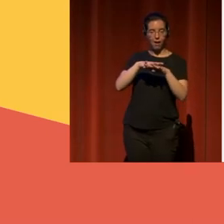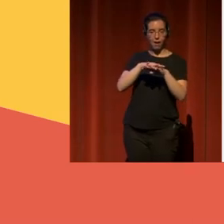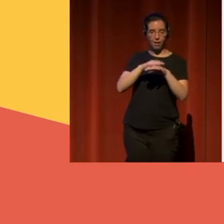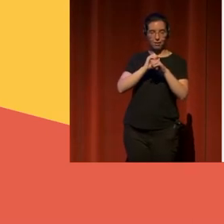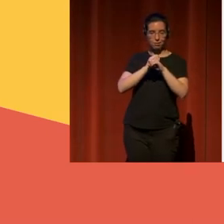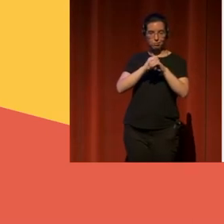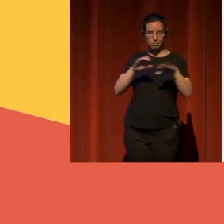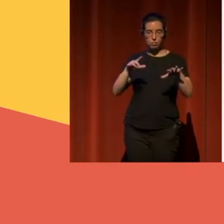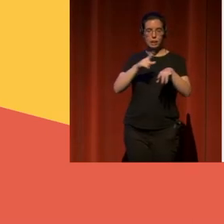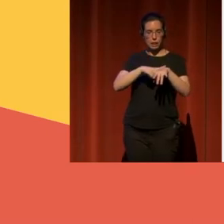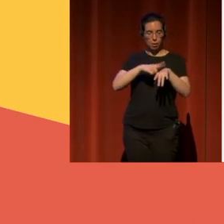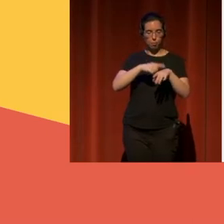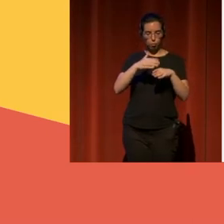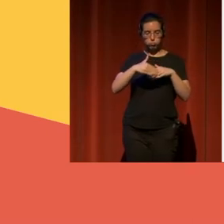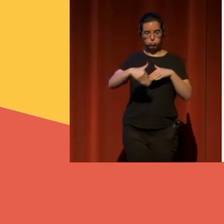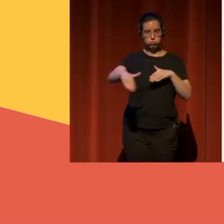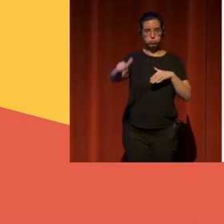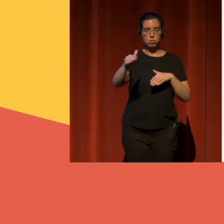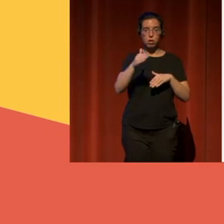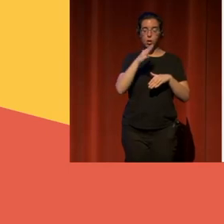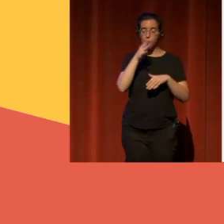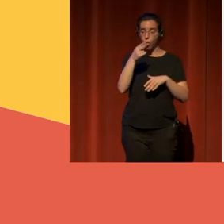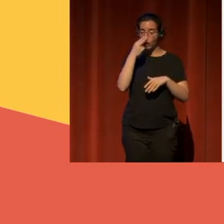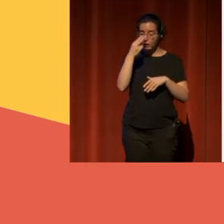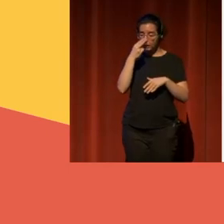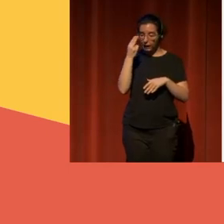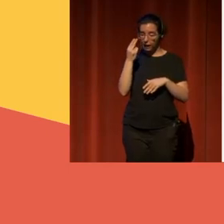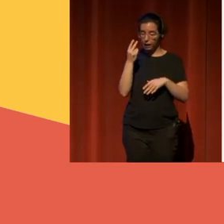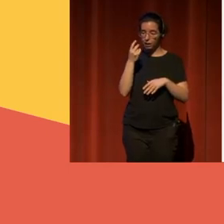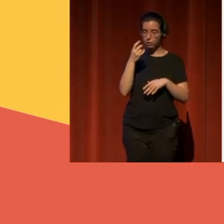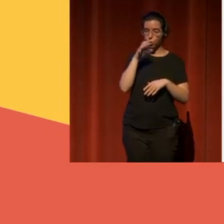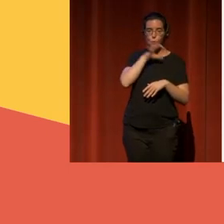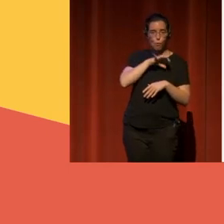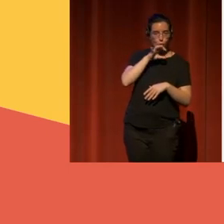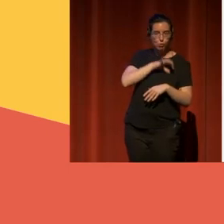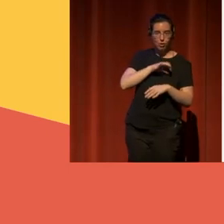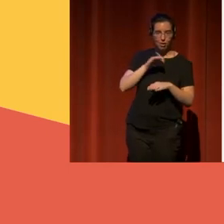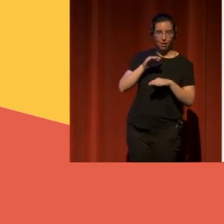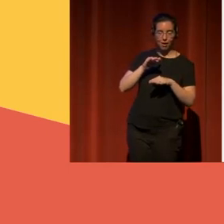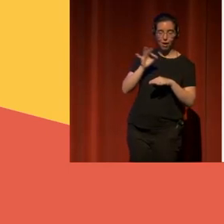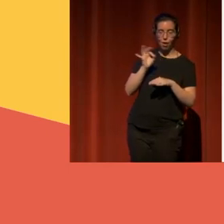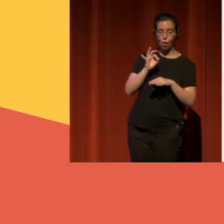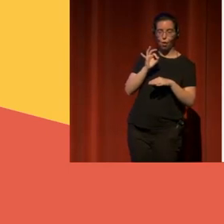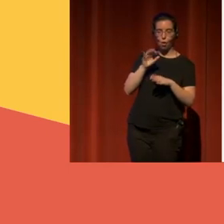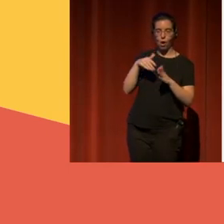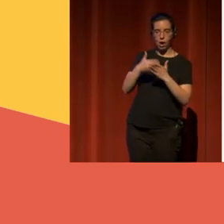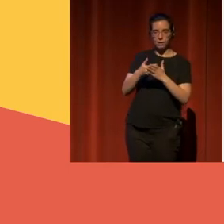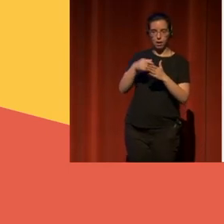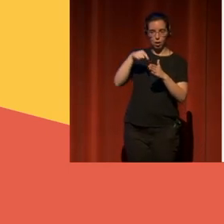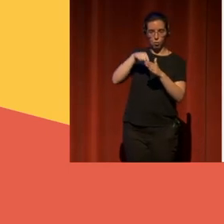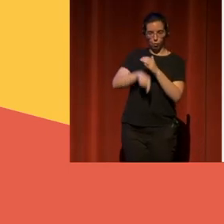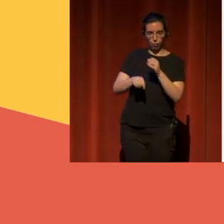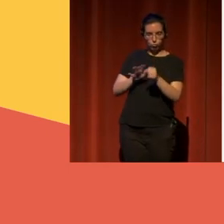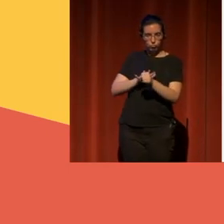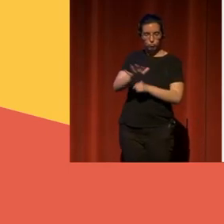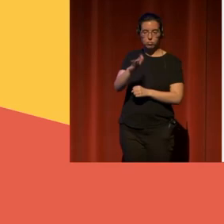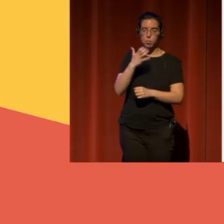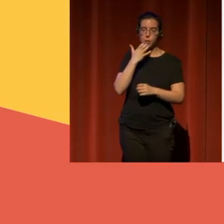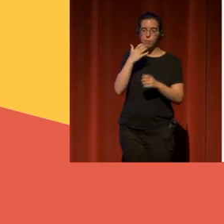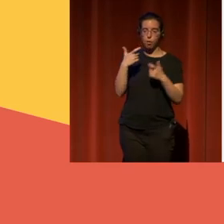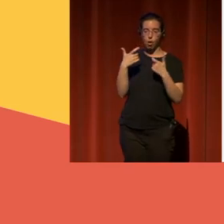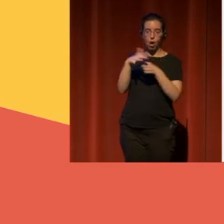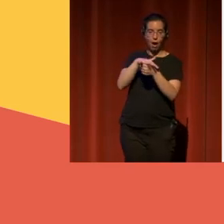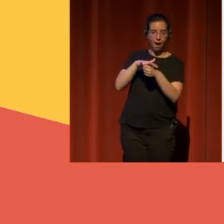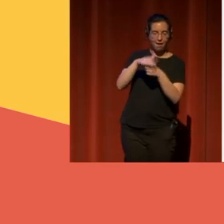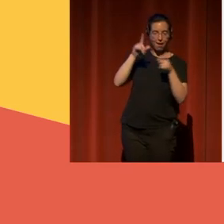o prolongada en el tiempo, que va del interés o la curiosidad como mínimo a la huella profunda en la comunidad, en áreas como la educación, el